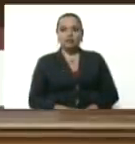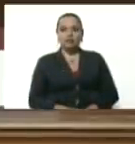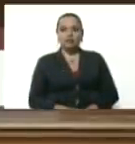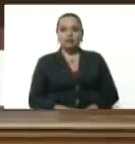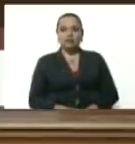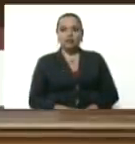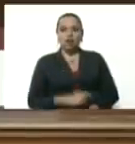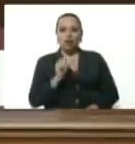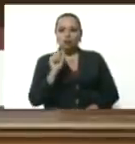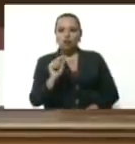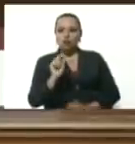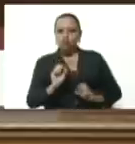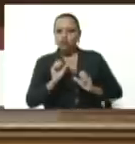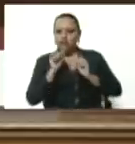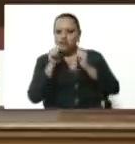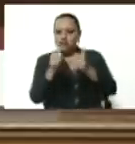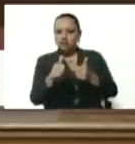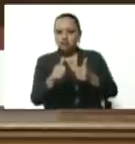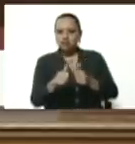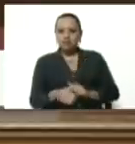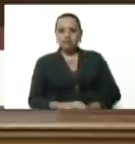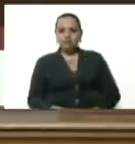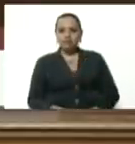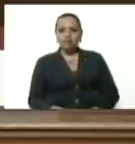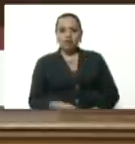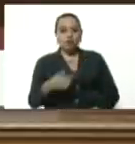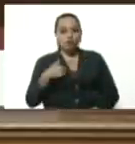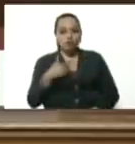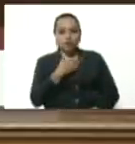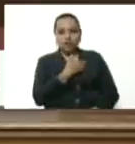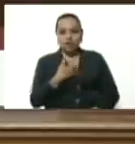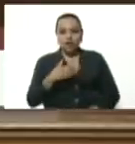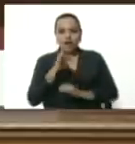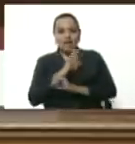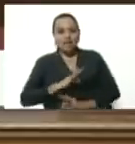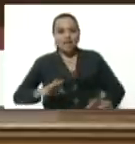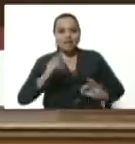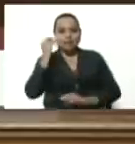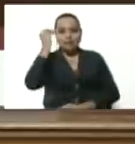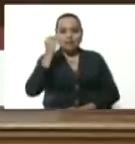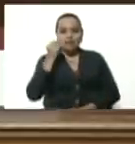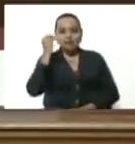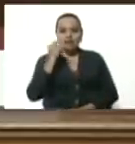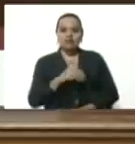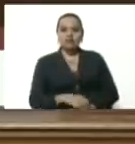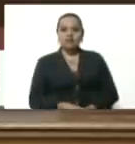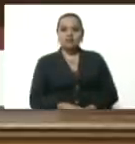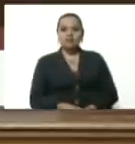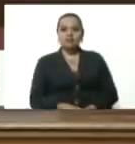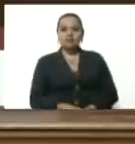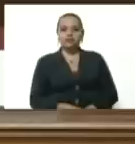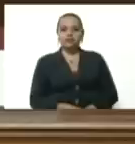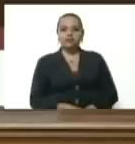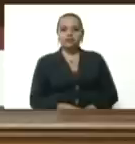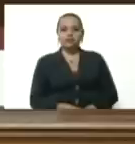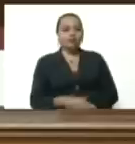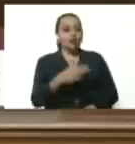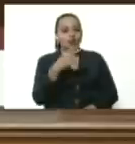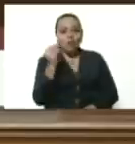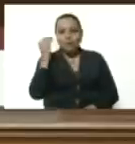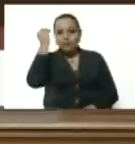un punto de inicio. Ahora, yo lo que pido es que nadie crea, nadie vaya a pensar